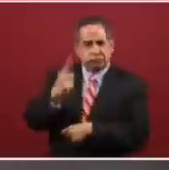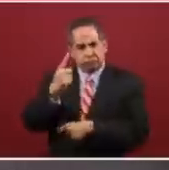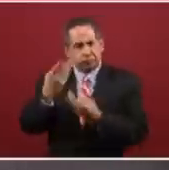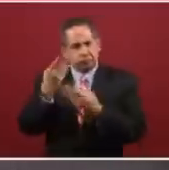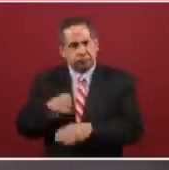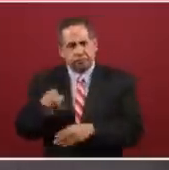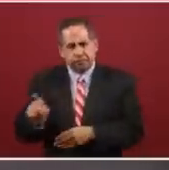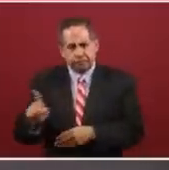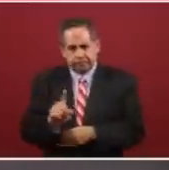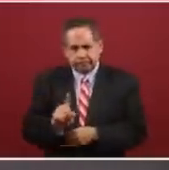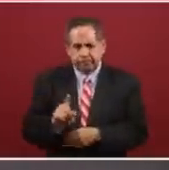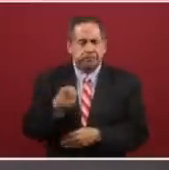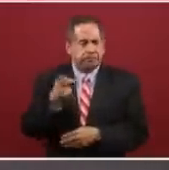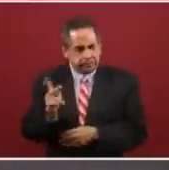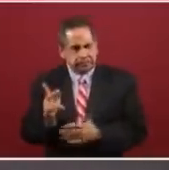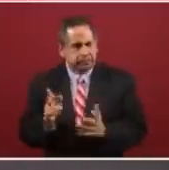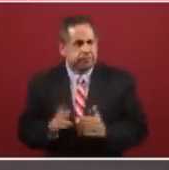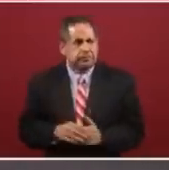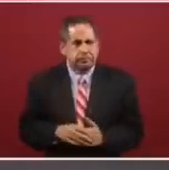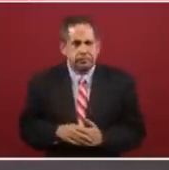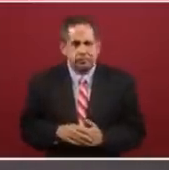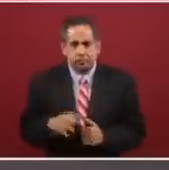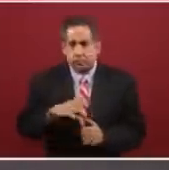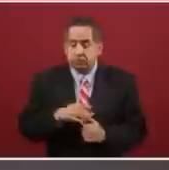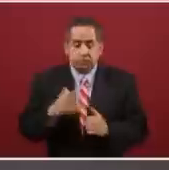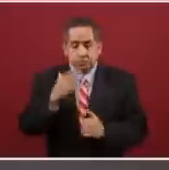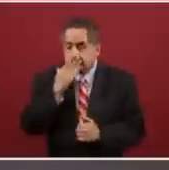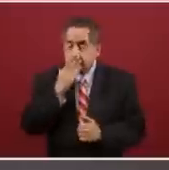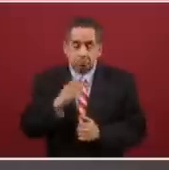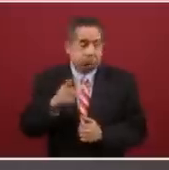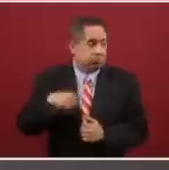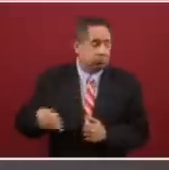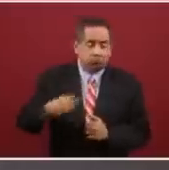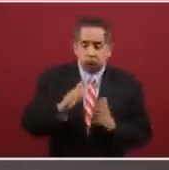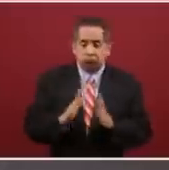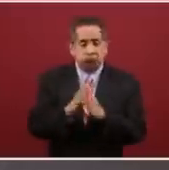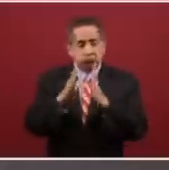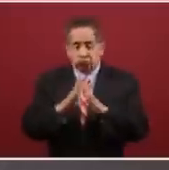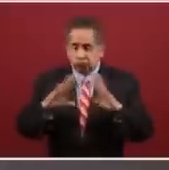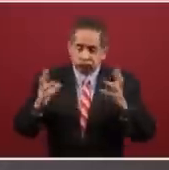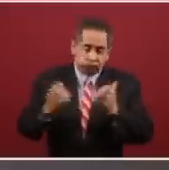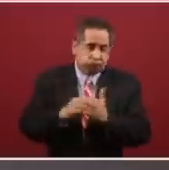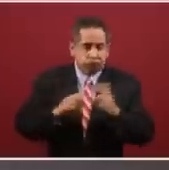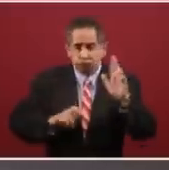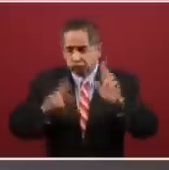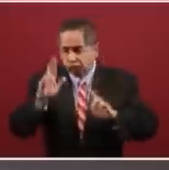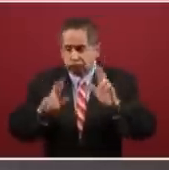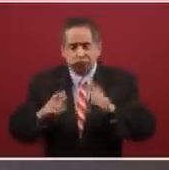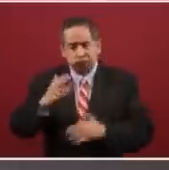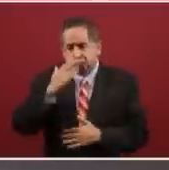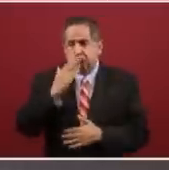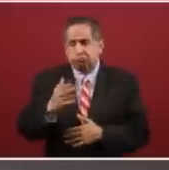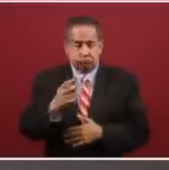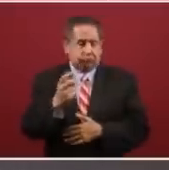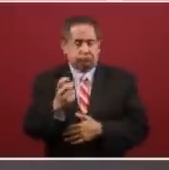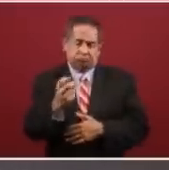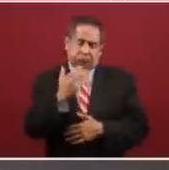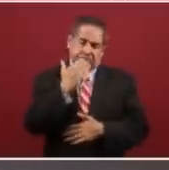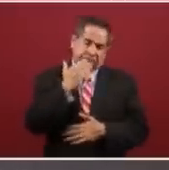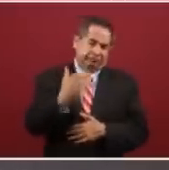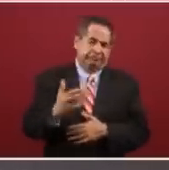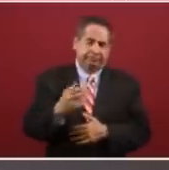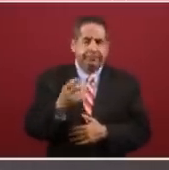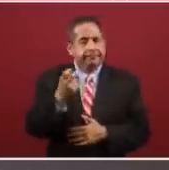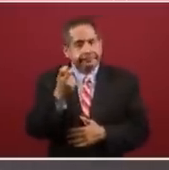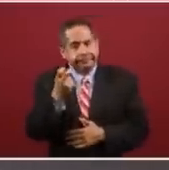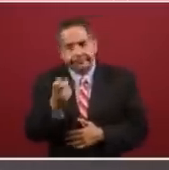e internacionales, con los que firmó el acuerdo para renovar las líneas de crédito revolvente por 8,000 millones de dólares para refinanciar la